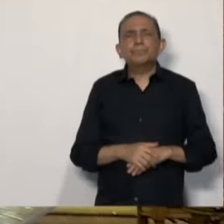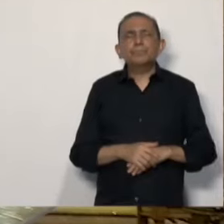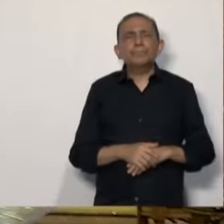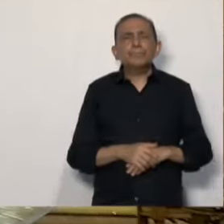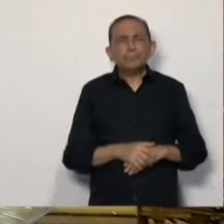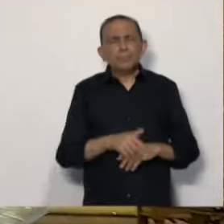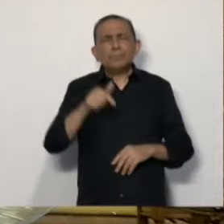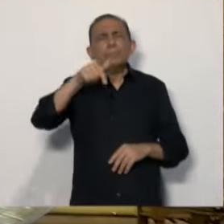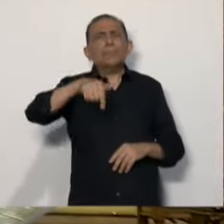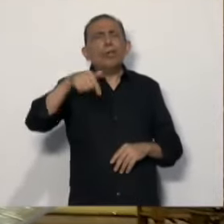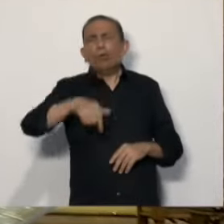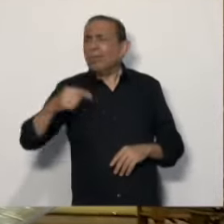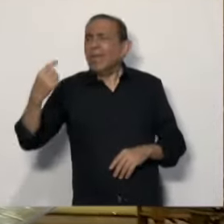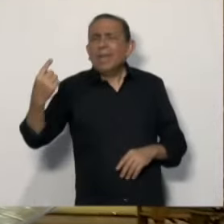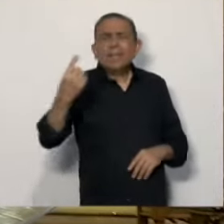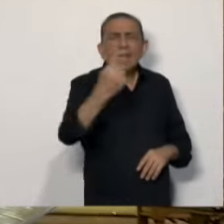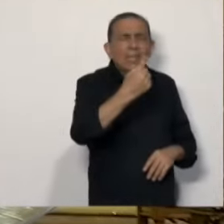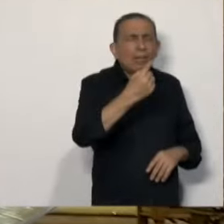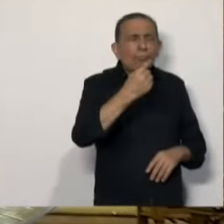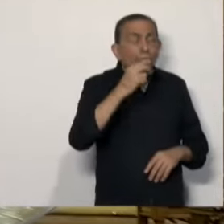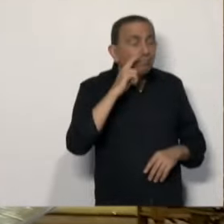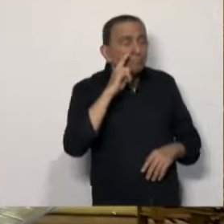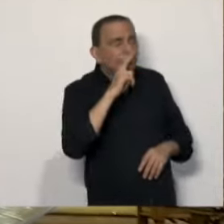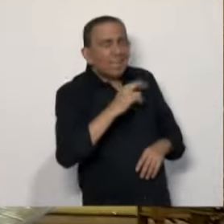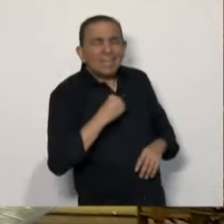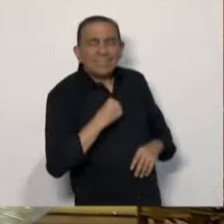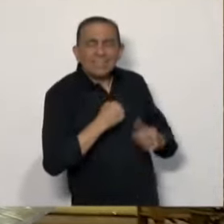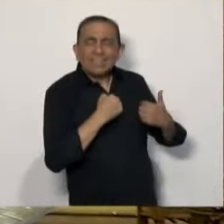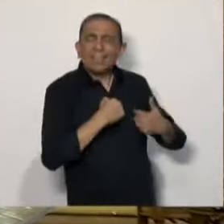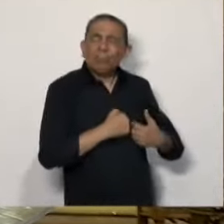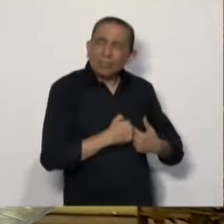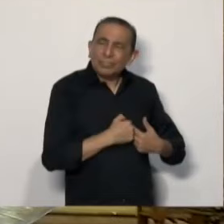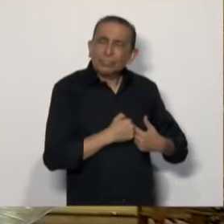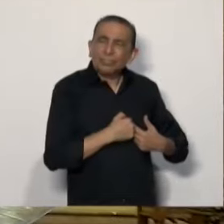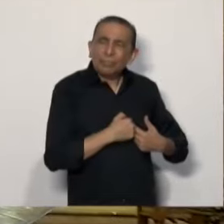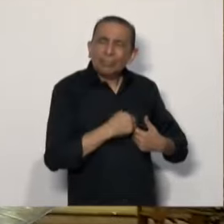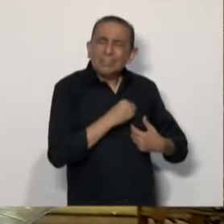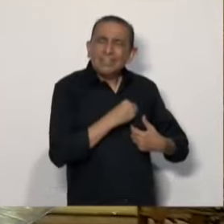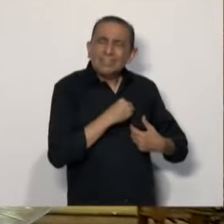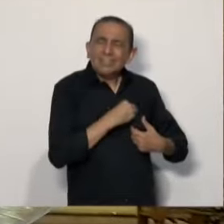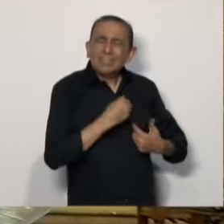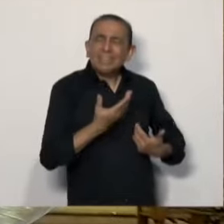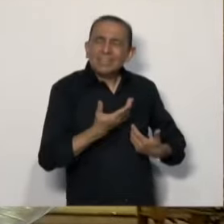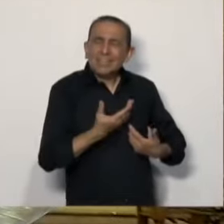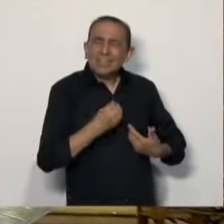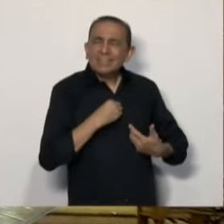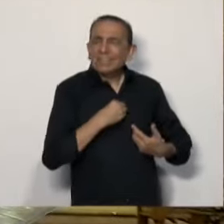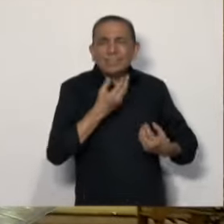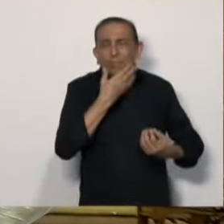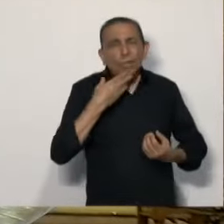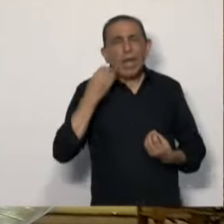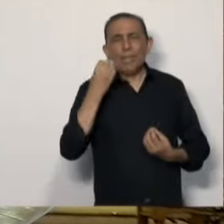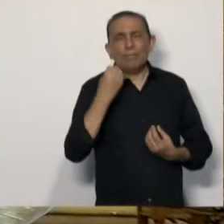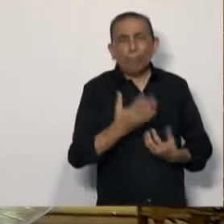hoy cada uno pudiese mirar su corazón, ese corazón que siente hermosos sentimientos de